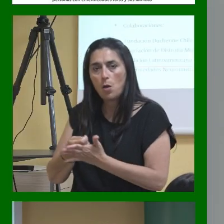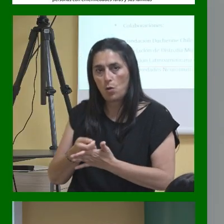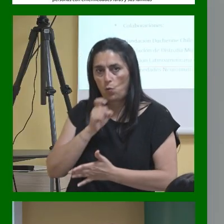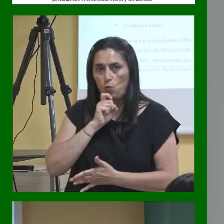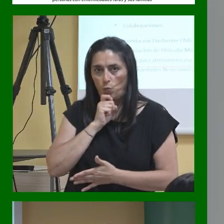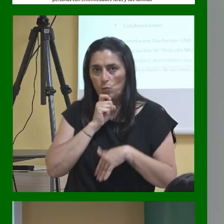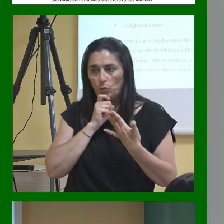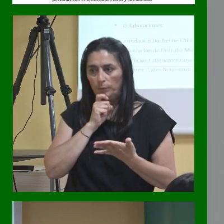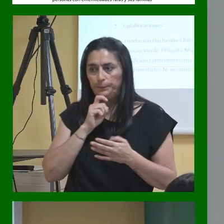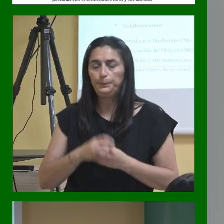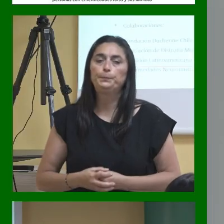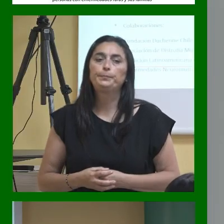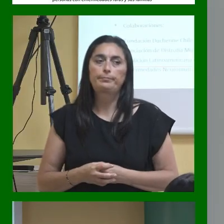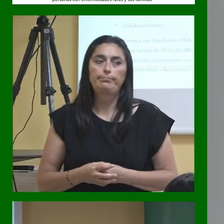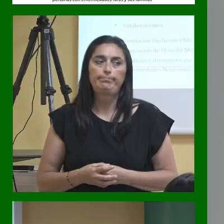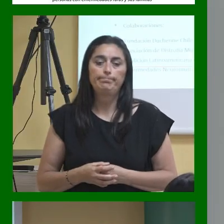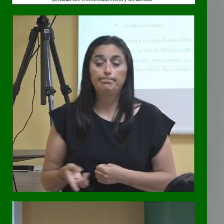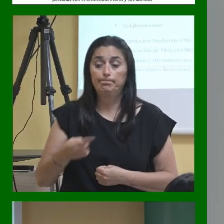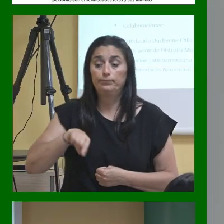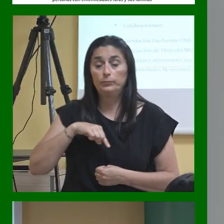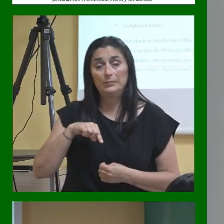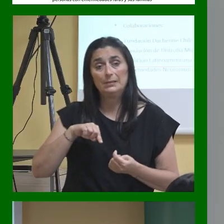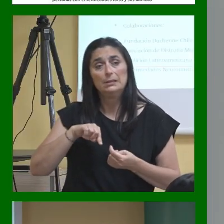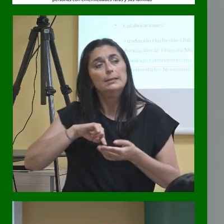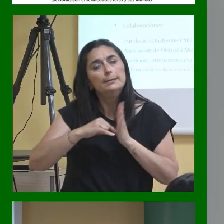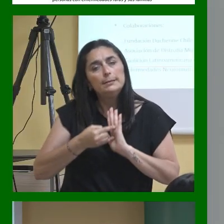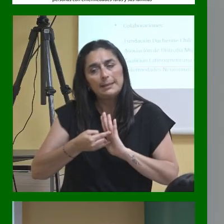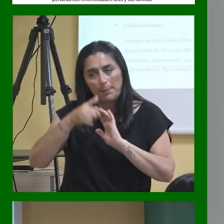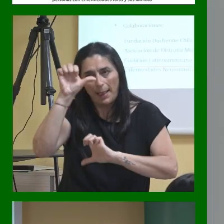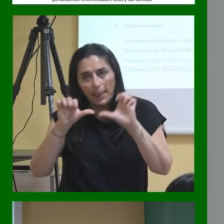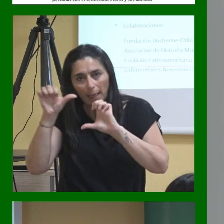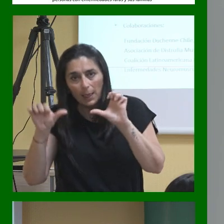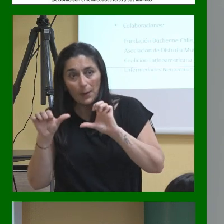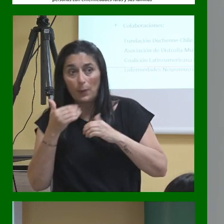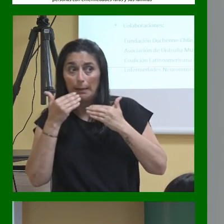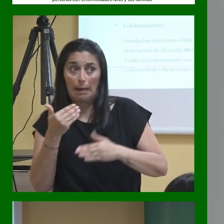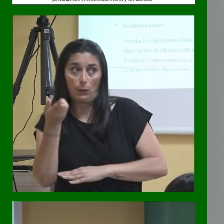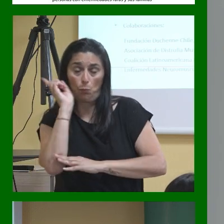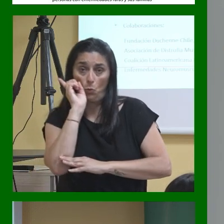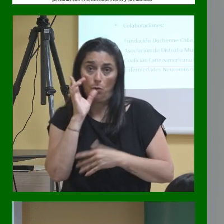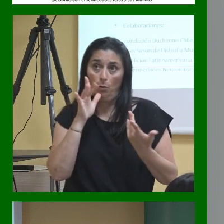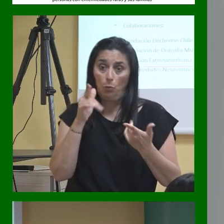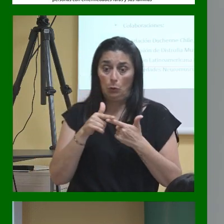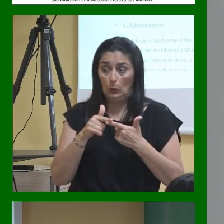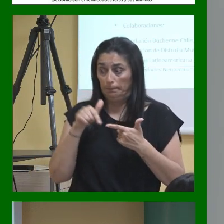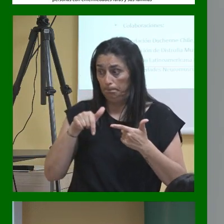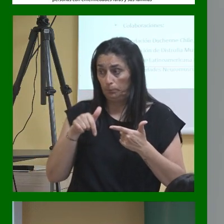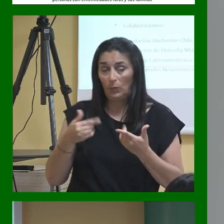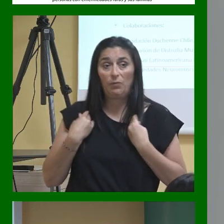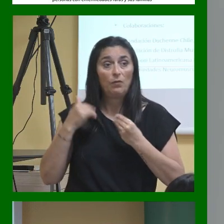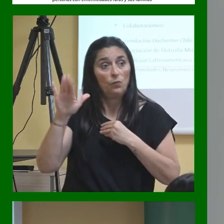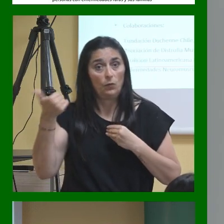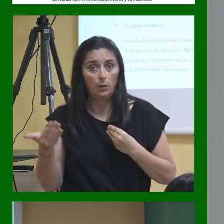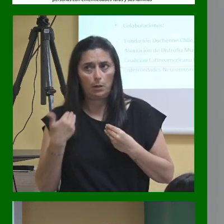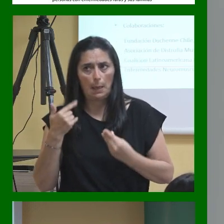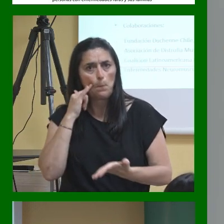importante. Hemos creado sistemas de evaluación de cuidado a través de aplicaciones móviles, porque hay gente que vive fuera de aquí. Esto lo hemos